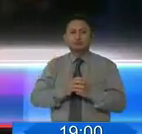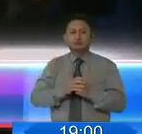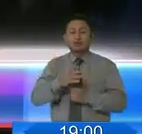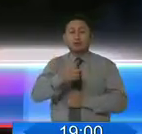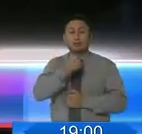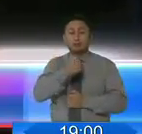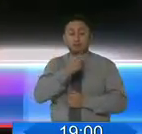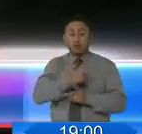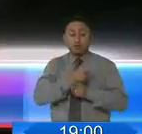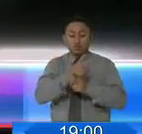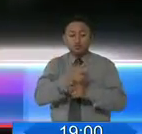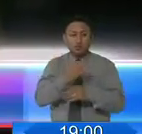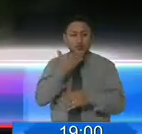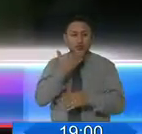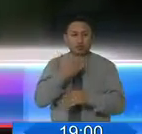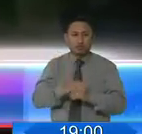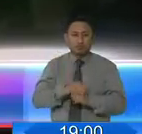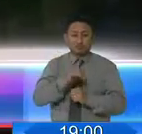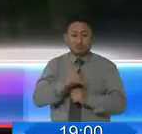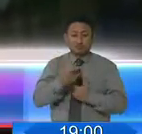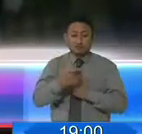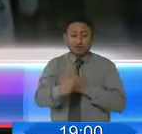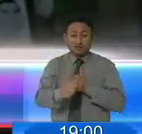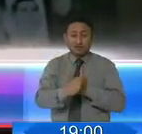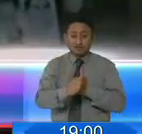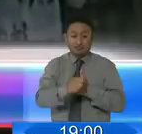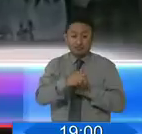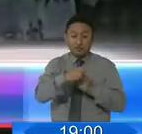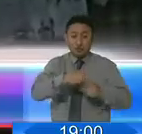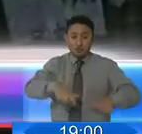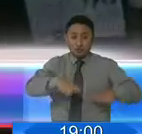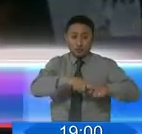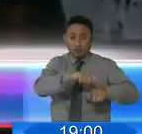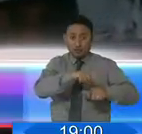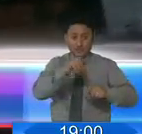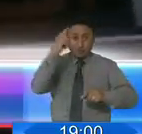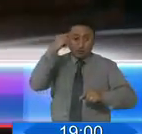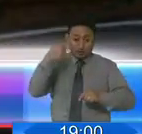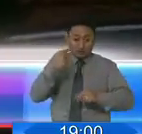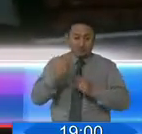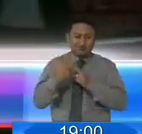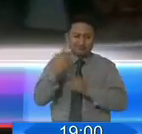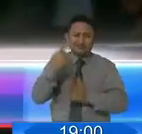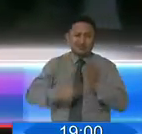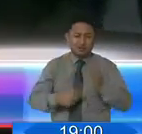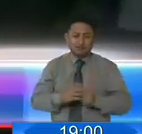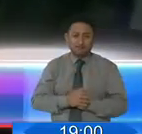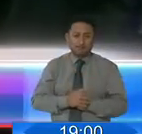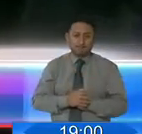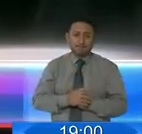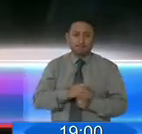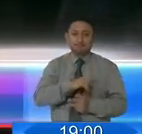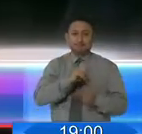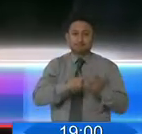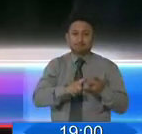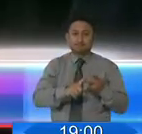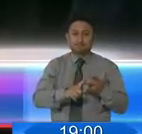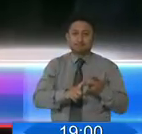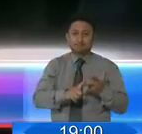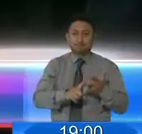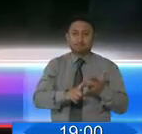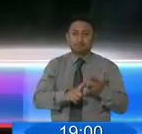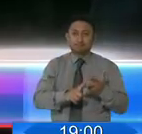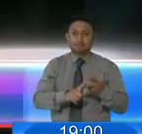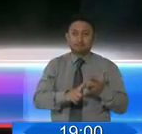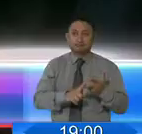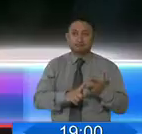periodistas justamente al acercarse a esta zona de frontera y la responsabilidad que tendría el estado uno de uno de los tres es un tercer punto sería